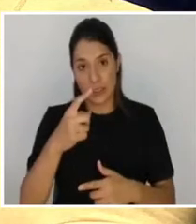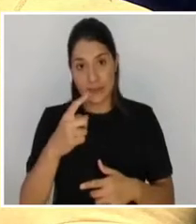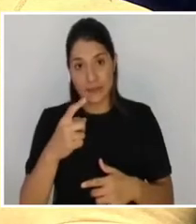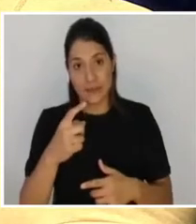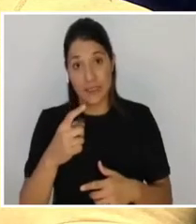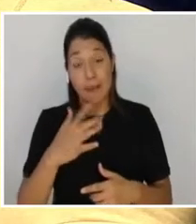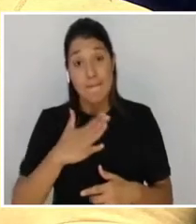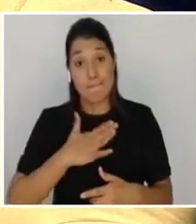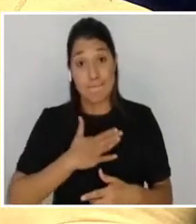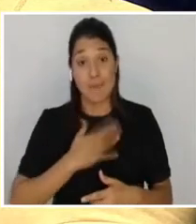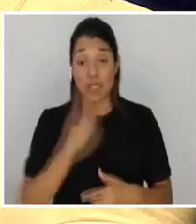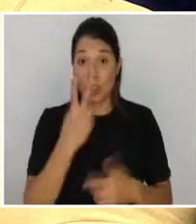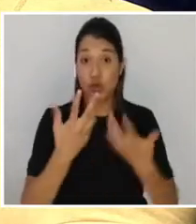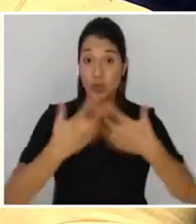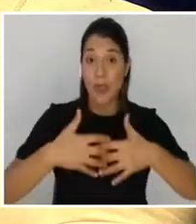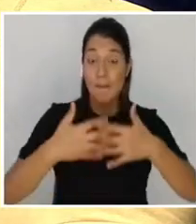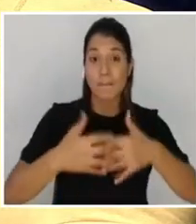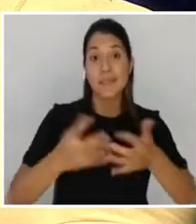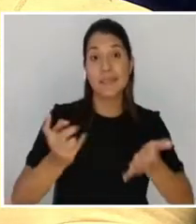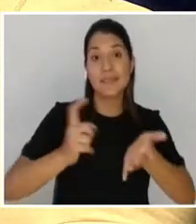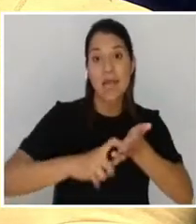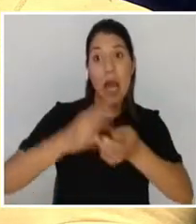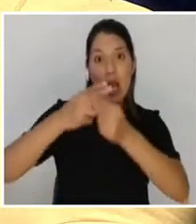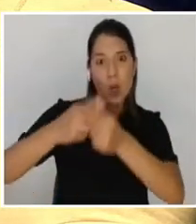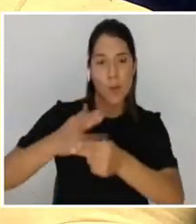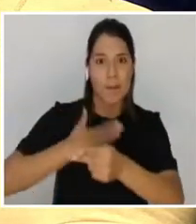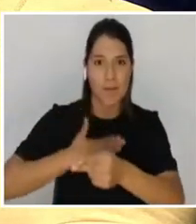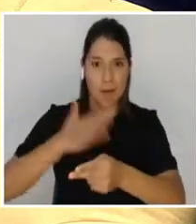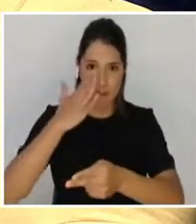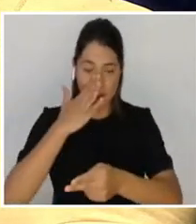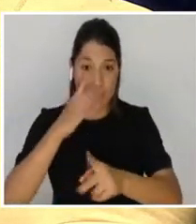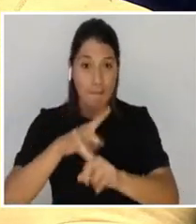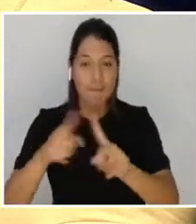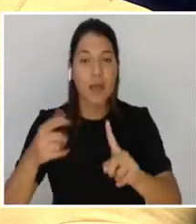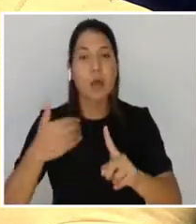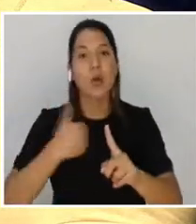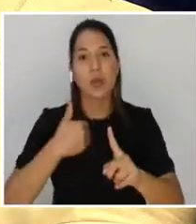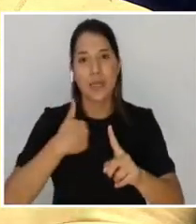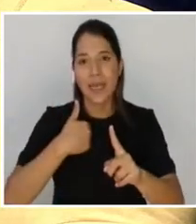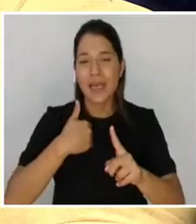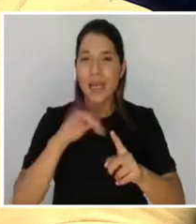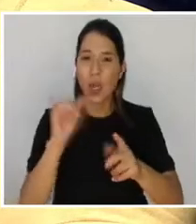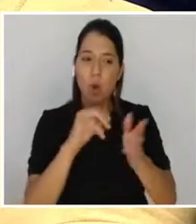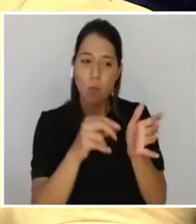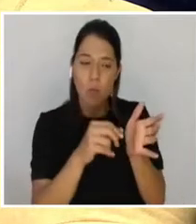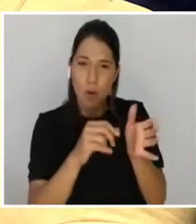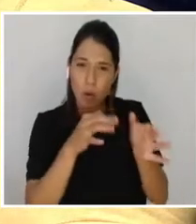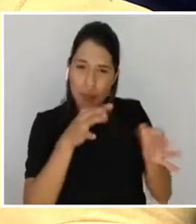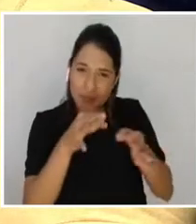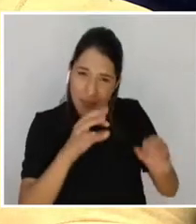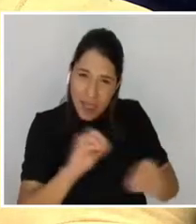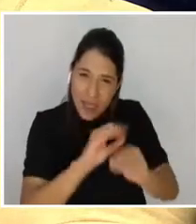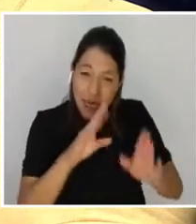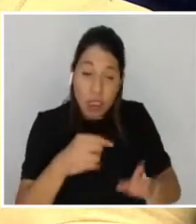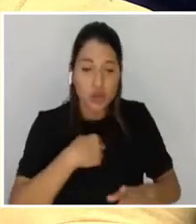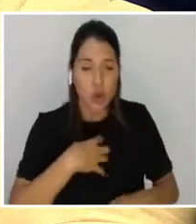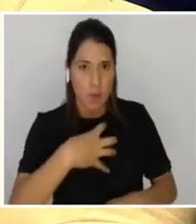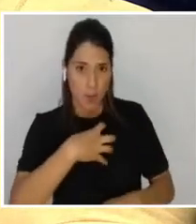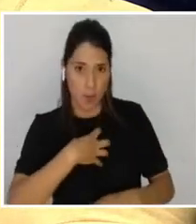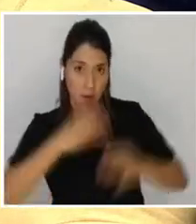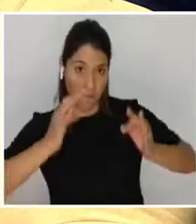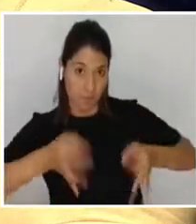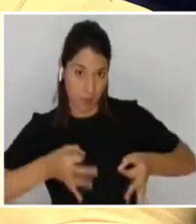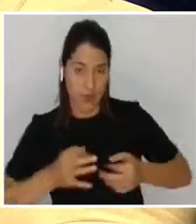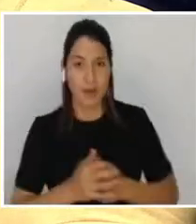están inscritas a nombre de mi mamá, pero tienen una nota, digámoslo así, donde dice que yo soy la propietaria formal, ¿verdad?